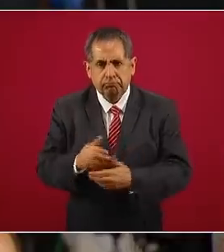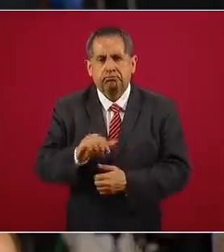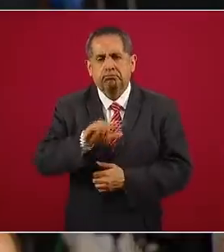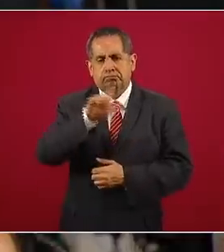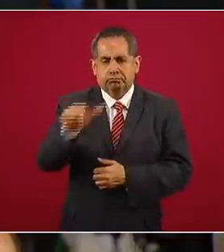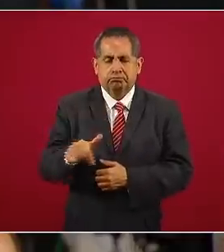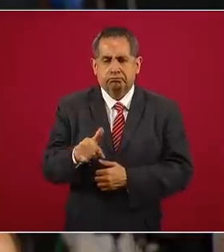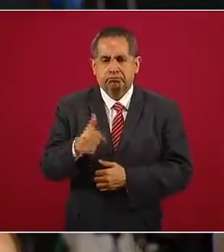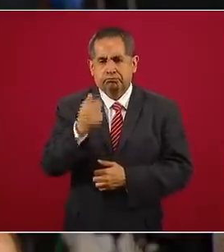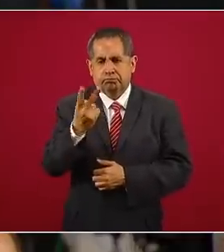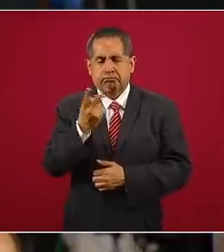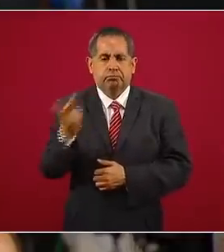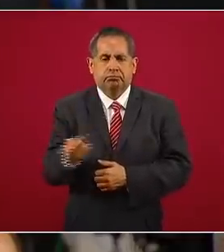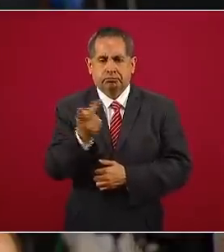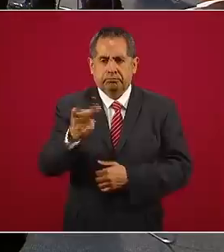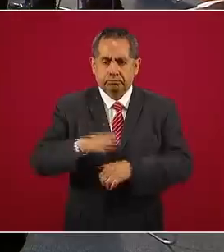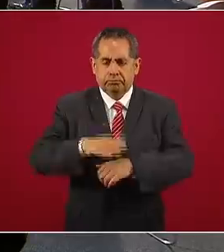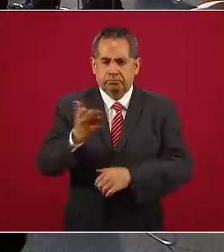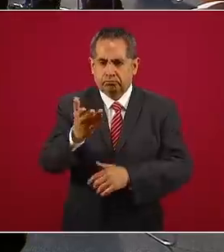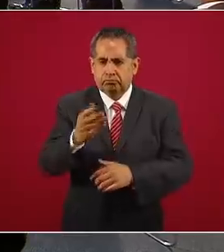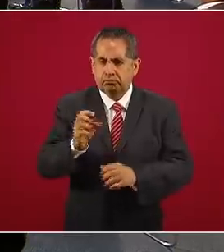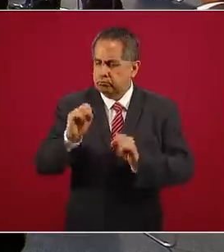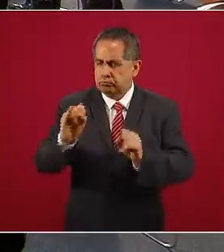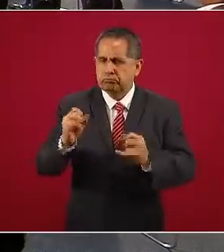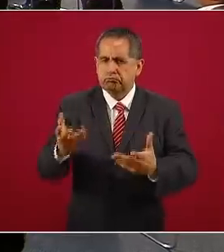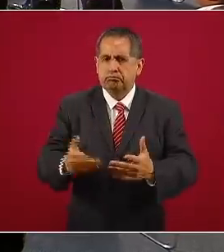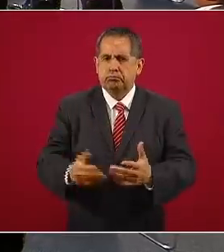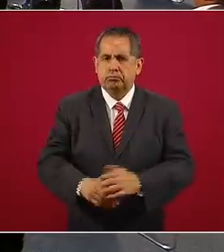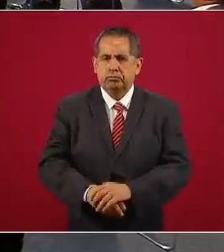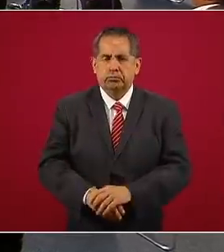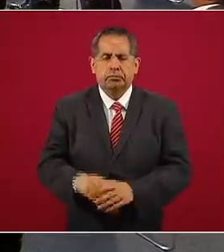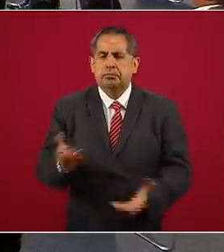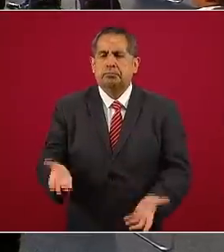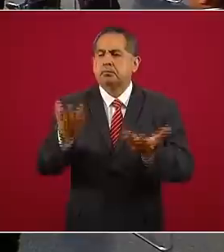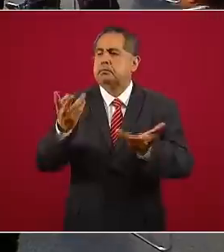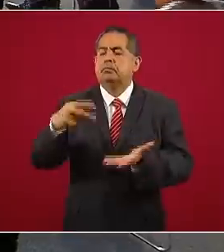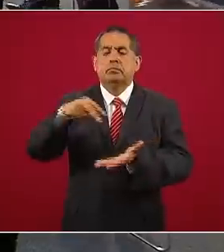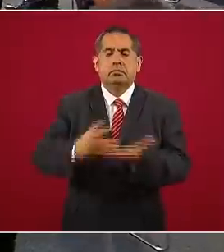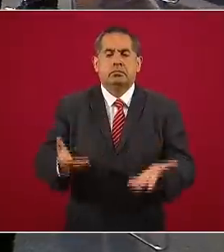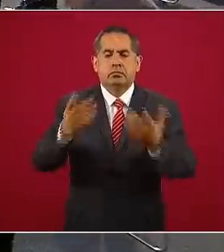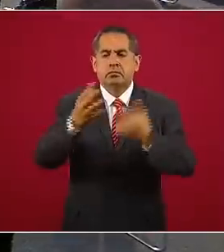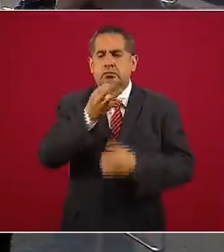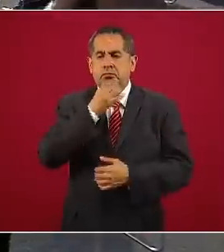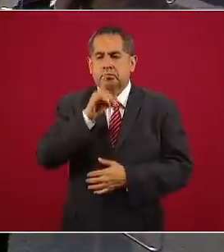hago dos preguntas más si nos volvemos despiertos